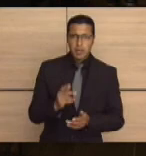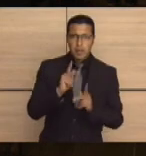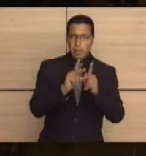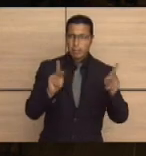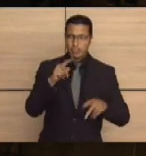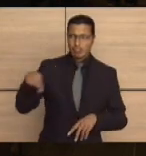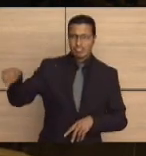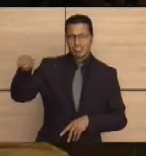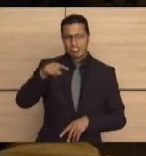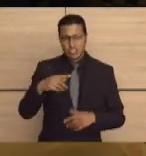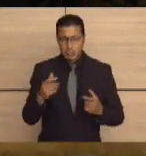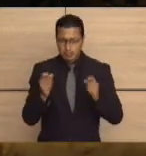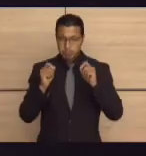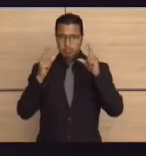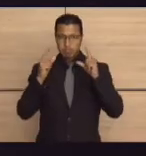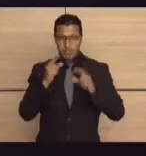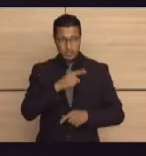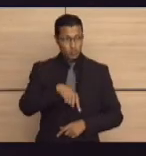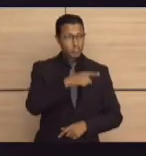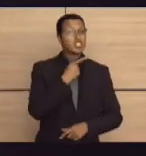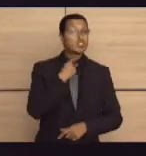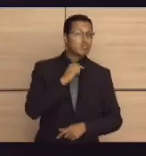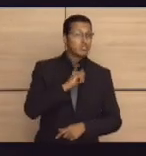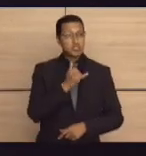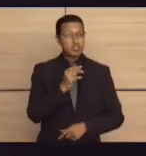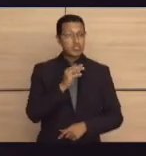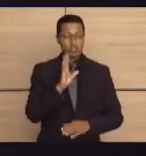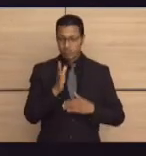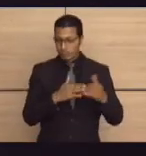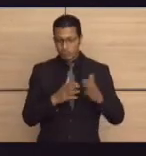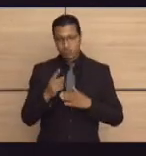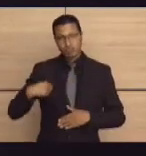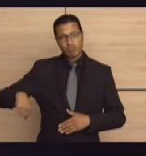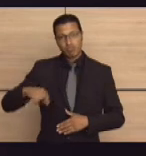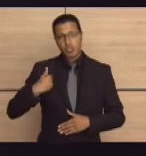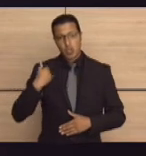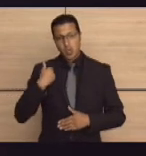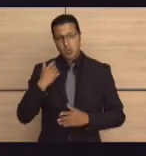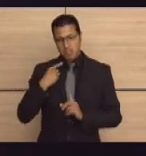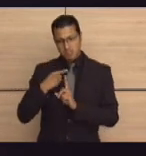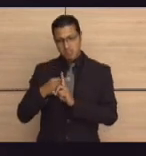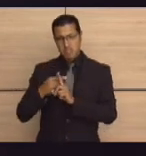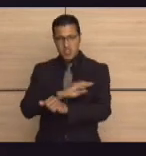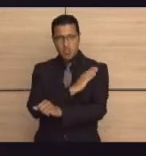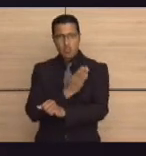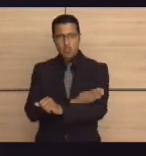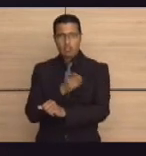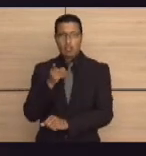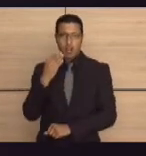vuelta de la esquina. Así les guste o no. Aquí y ahora fue la exigencia de Greta